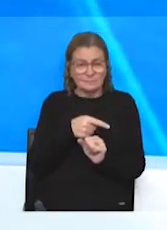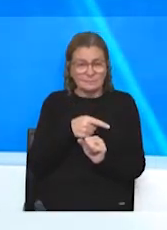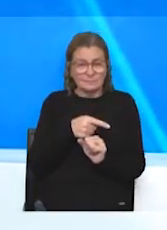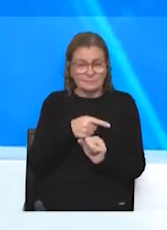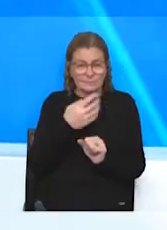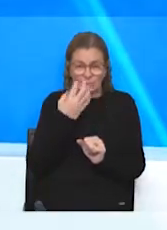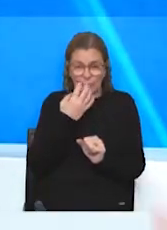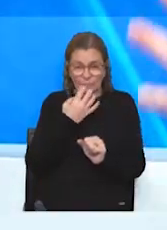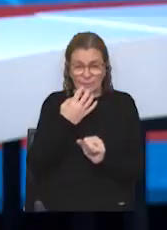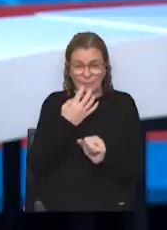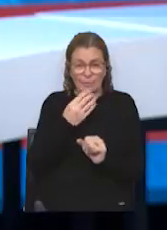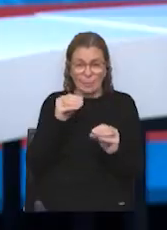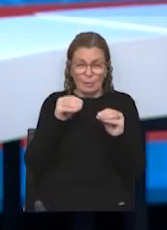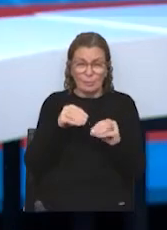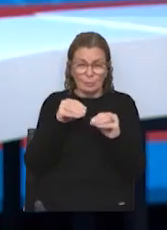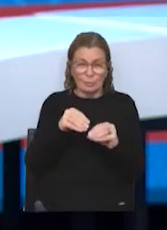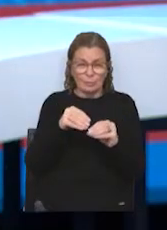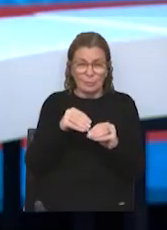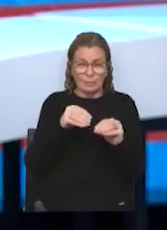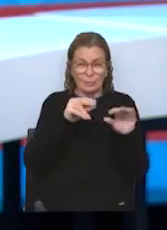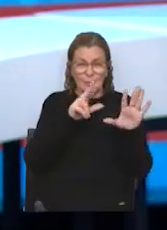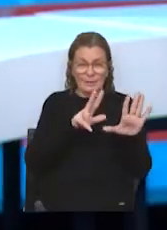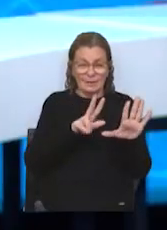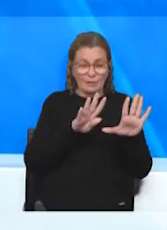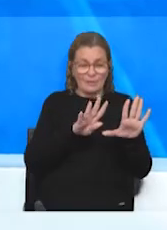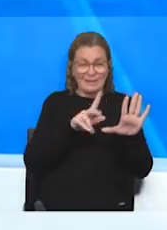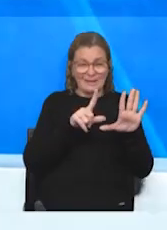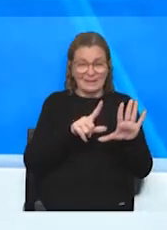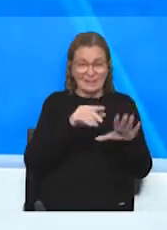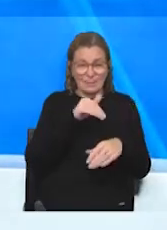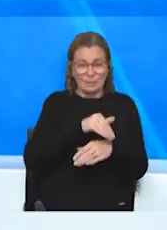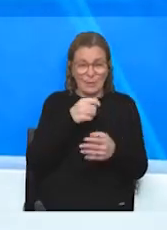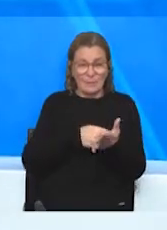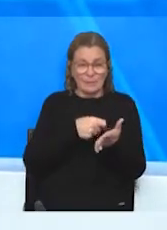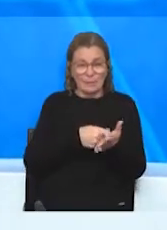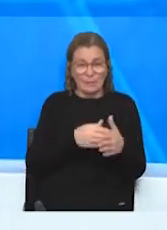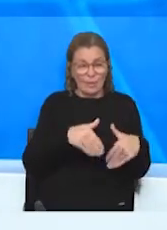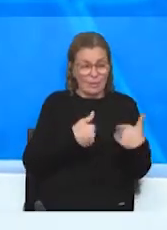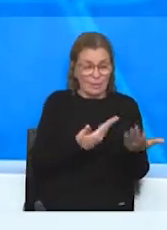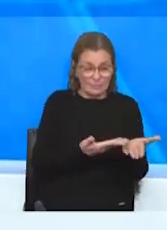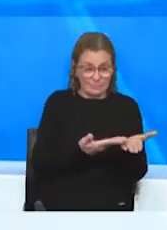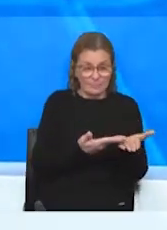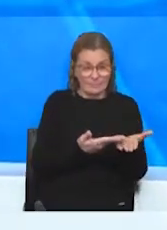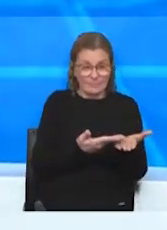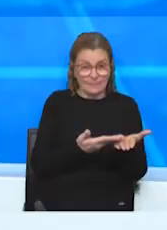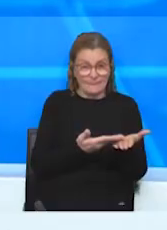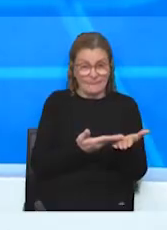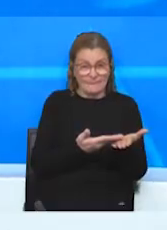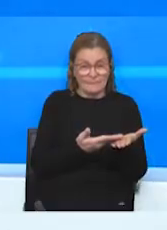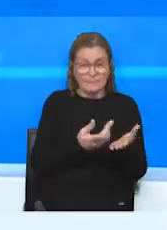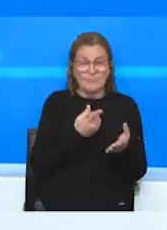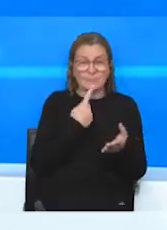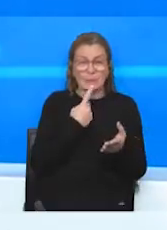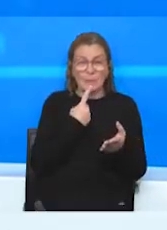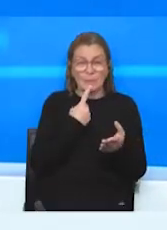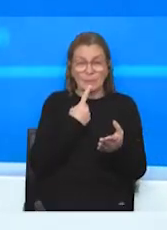horrible es un enchastre en el caso inglesa recibió 97 millones de pesos no bien lo recibió porque a ver porque hubo una política